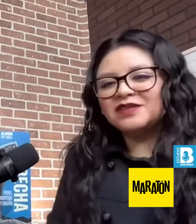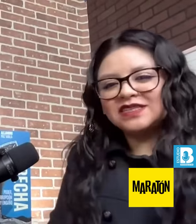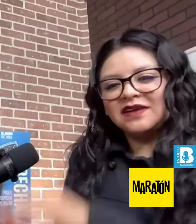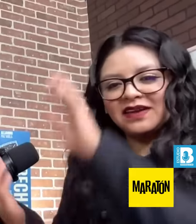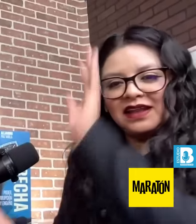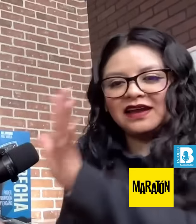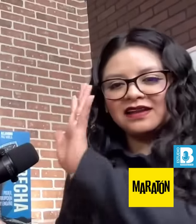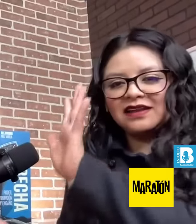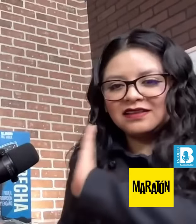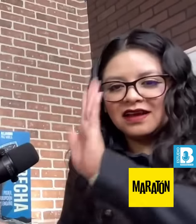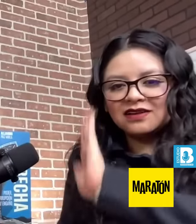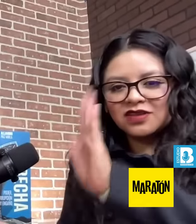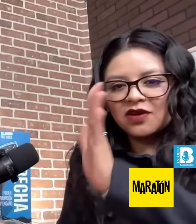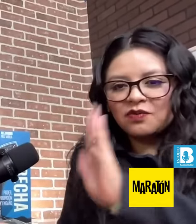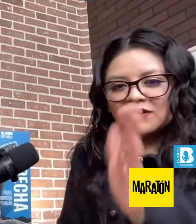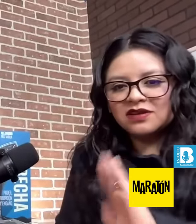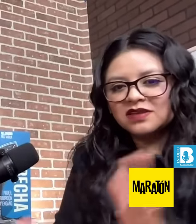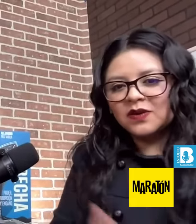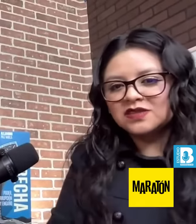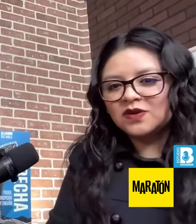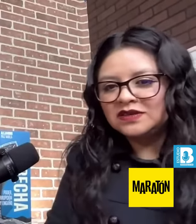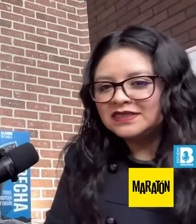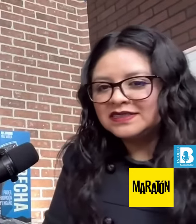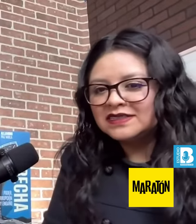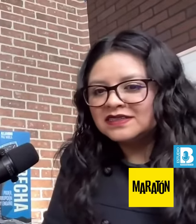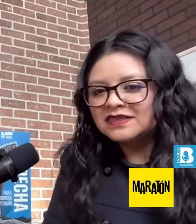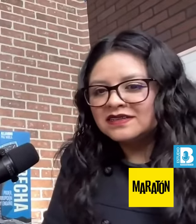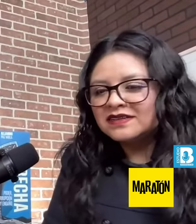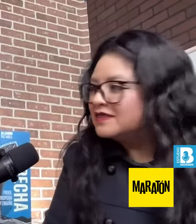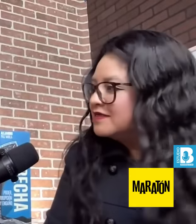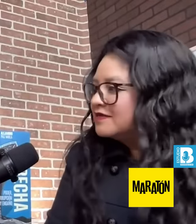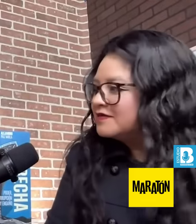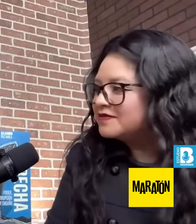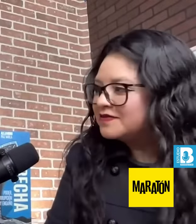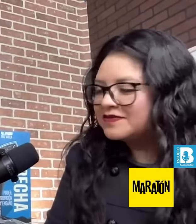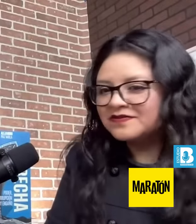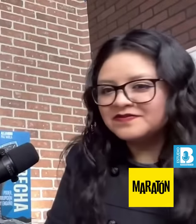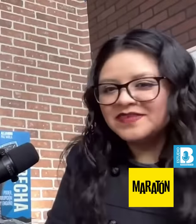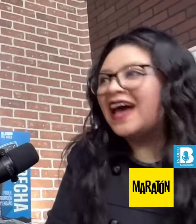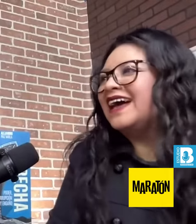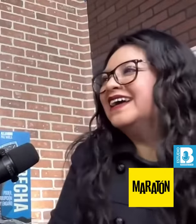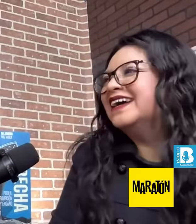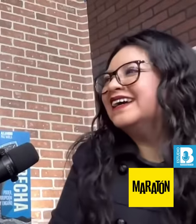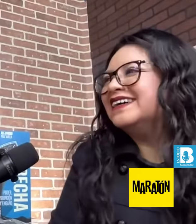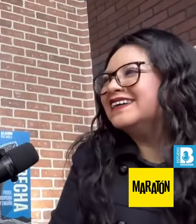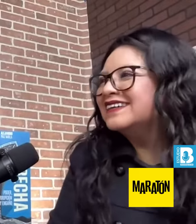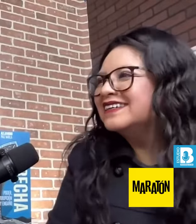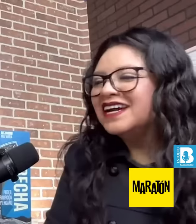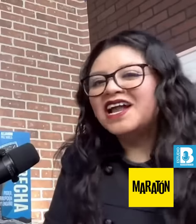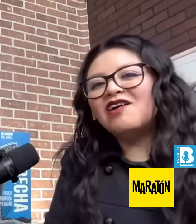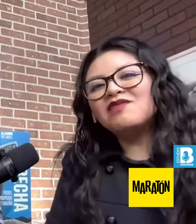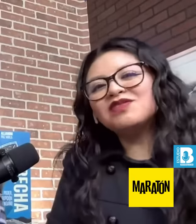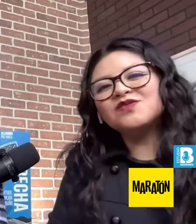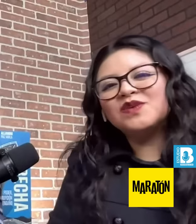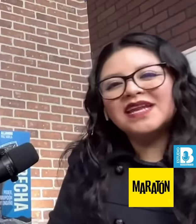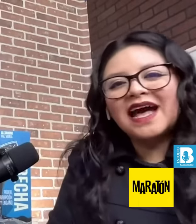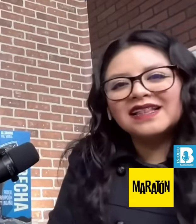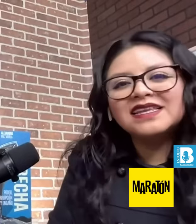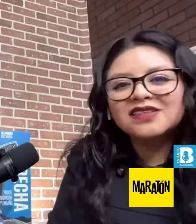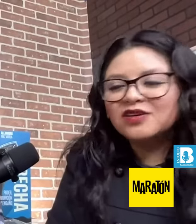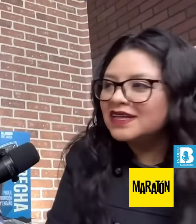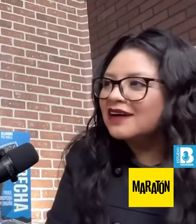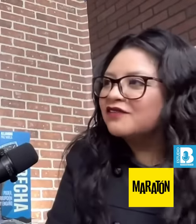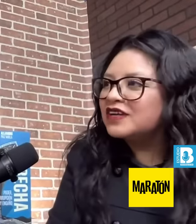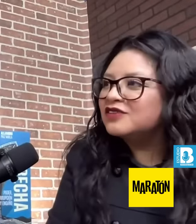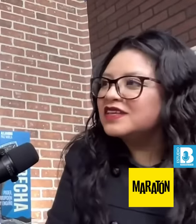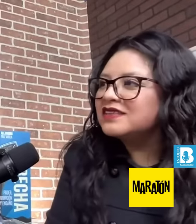Así es en el aguador Chata y la gran herendira que nos acompañó en esta ocasión esperen el gente así de Paulina Soto lo vamos a subir